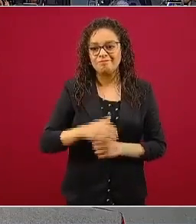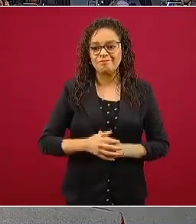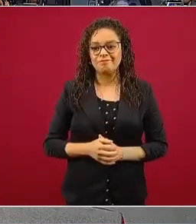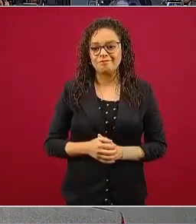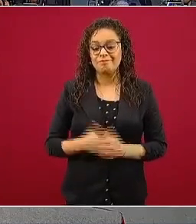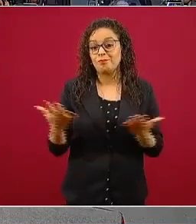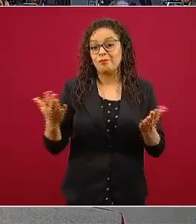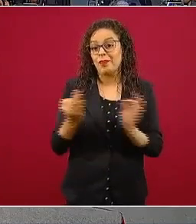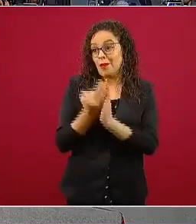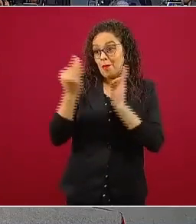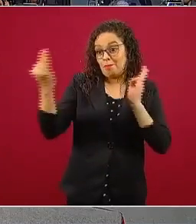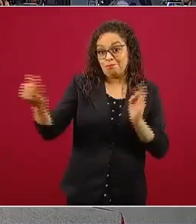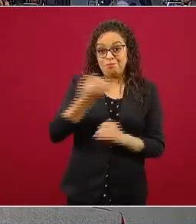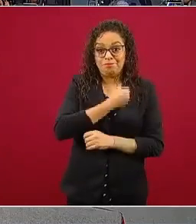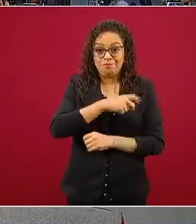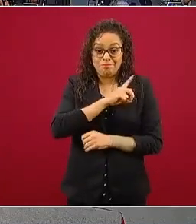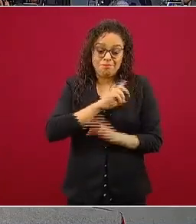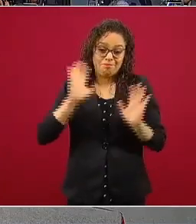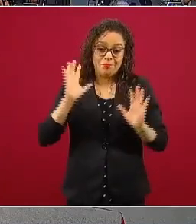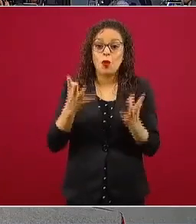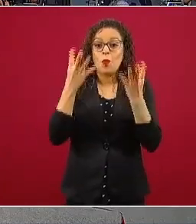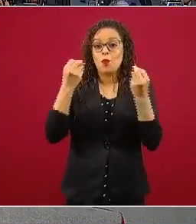sana distancia y que no sean muchos.